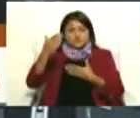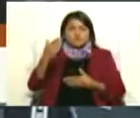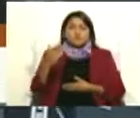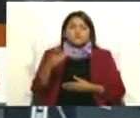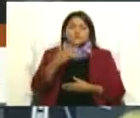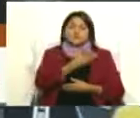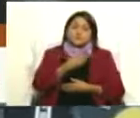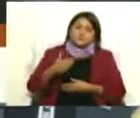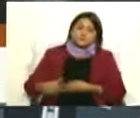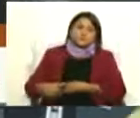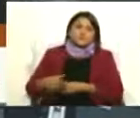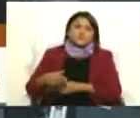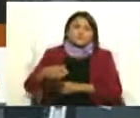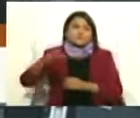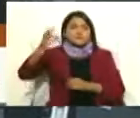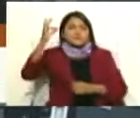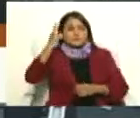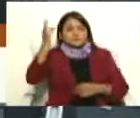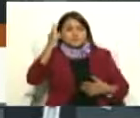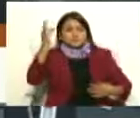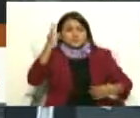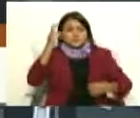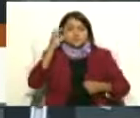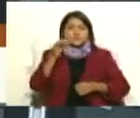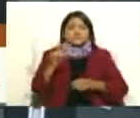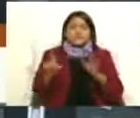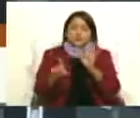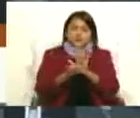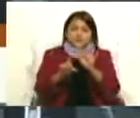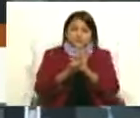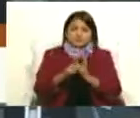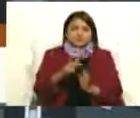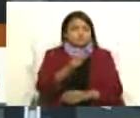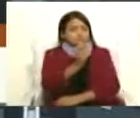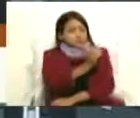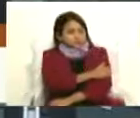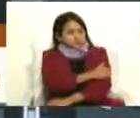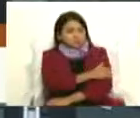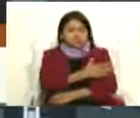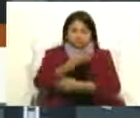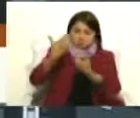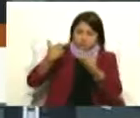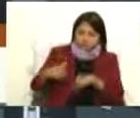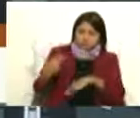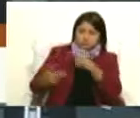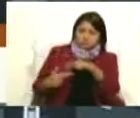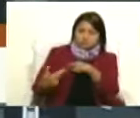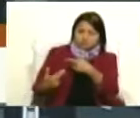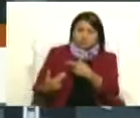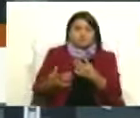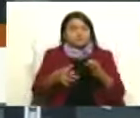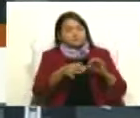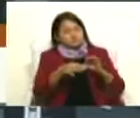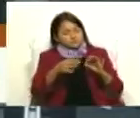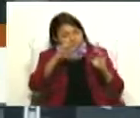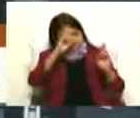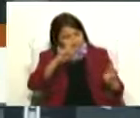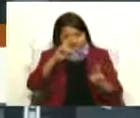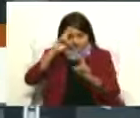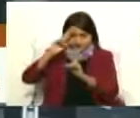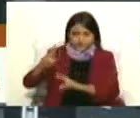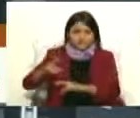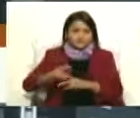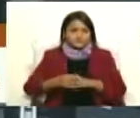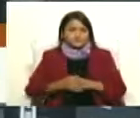la diversidad, desde las diferencias, pero con respeto y en unión nacional. Nadie se puede